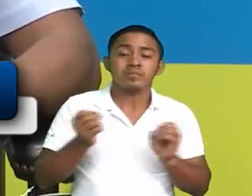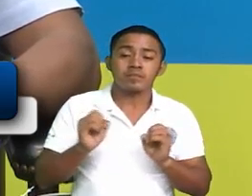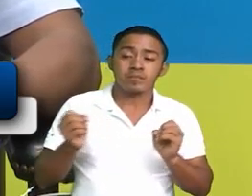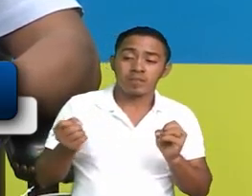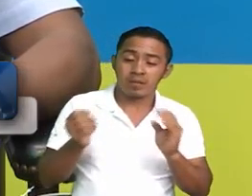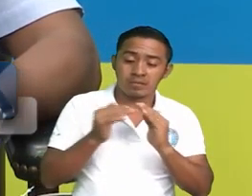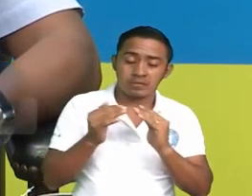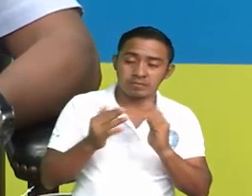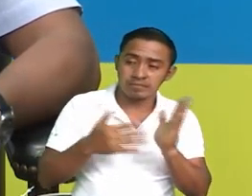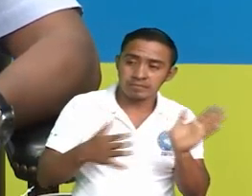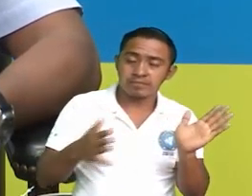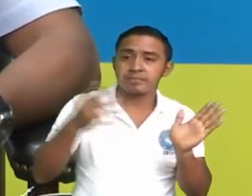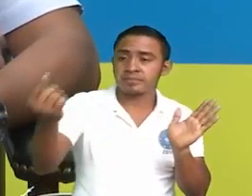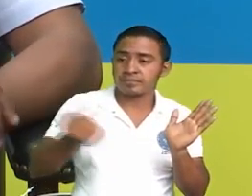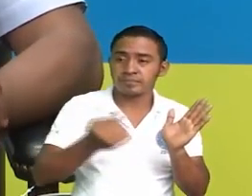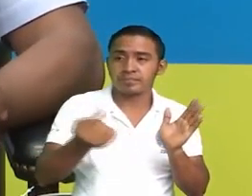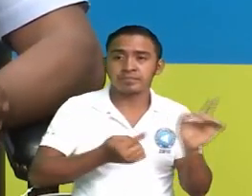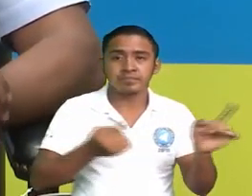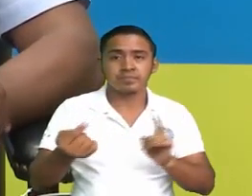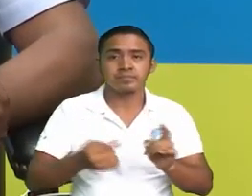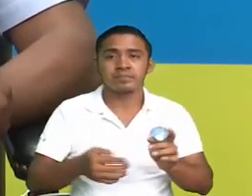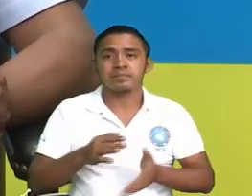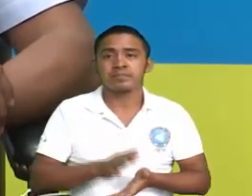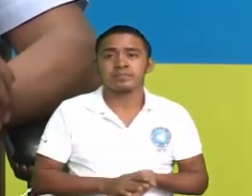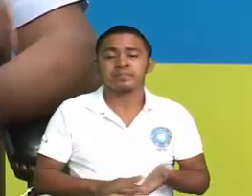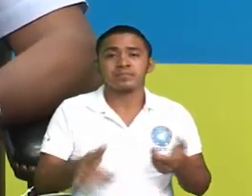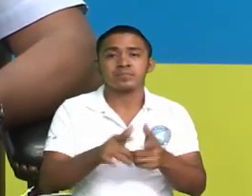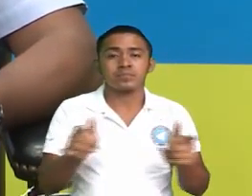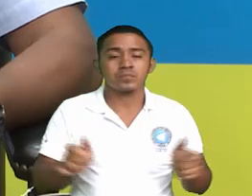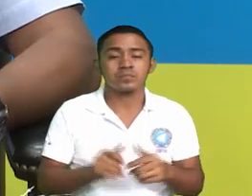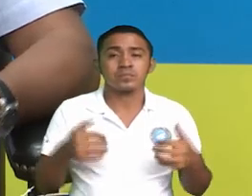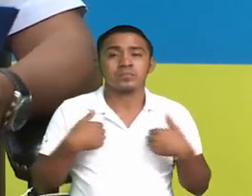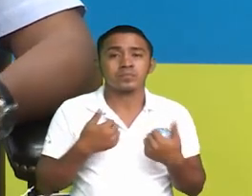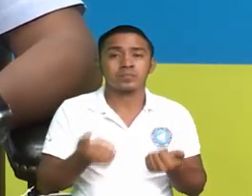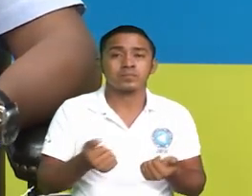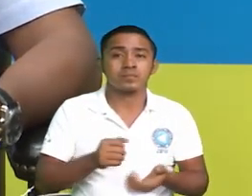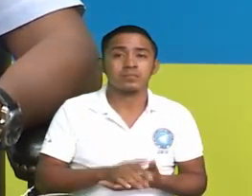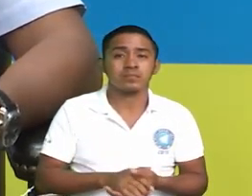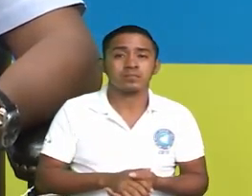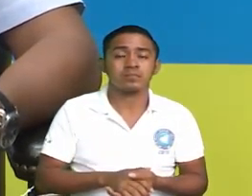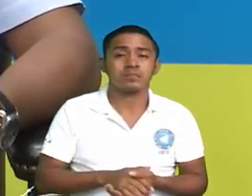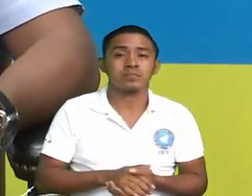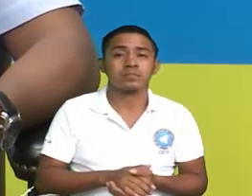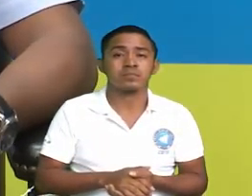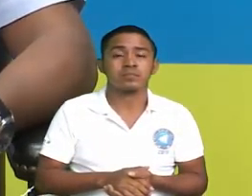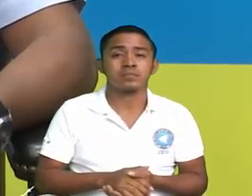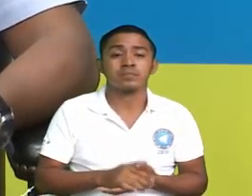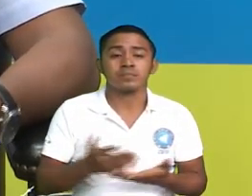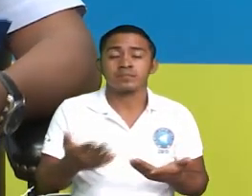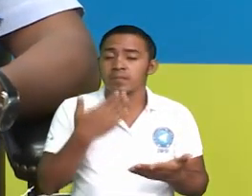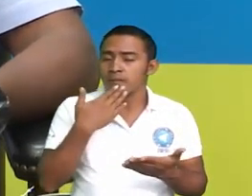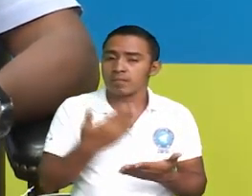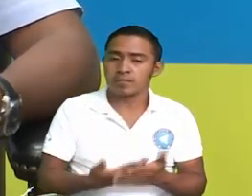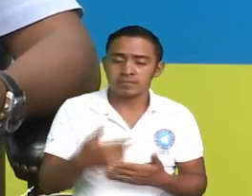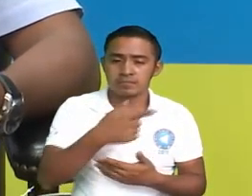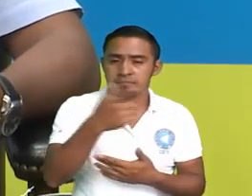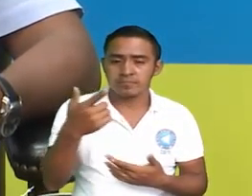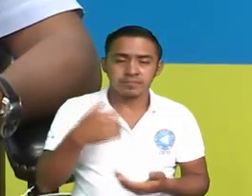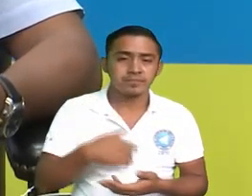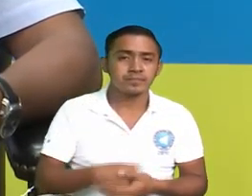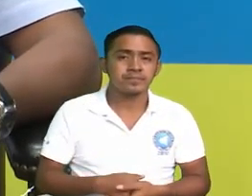las puertas muy amablemente a las brigadas de salud que llegan a nuestros hogares. Le agradecemos su sintonía,